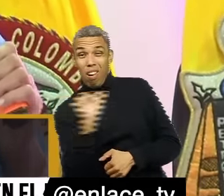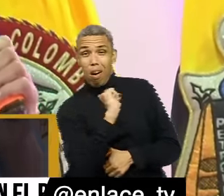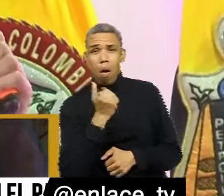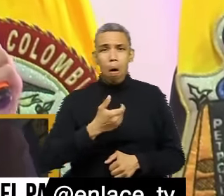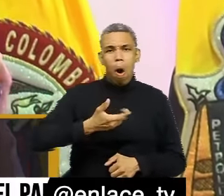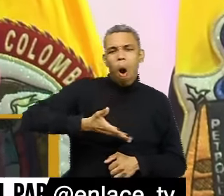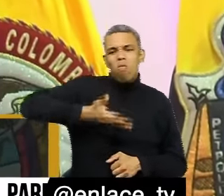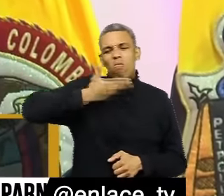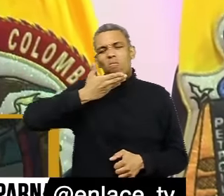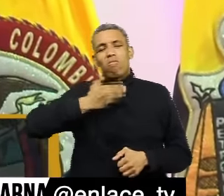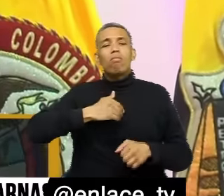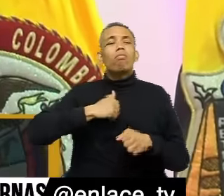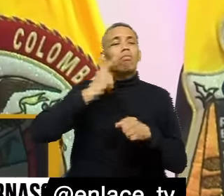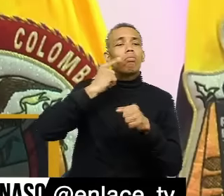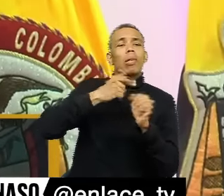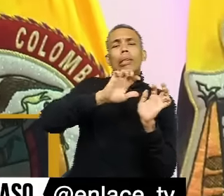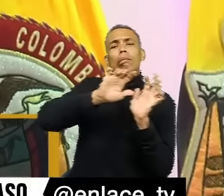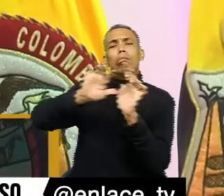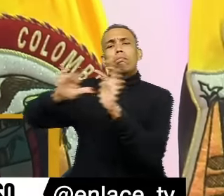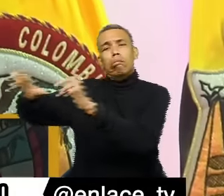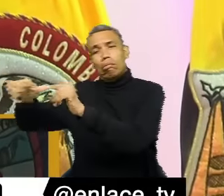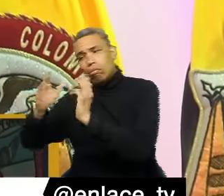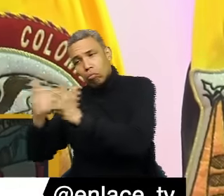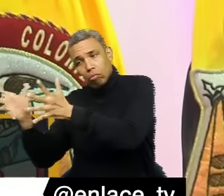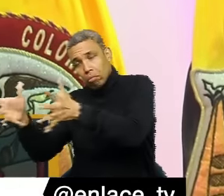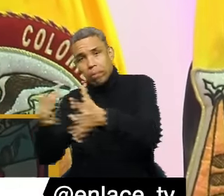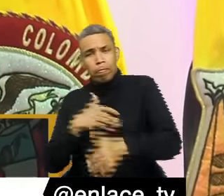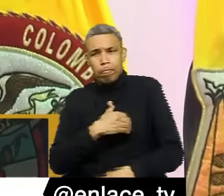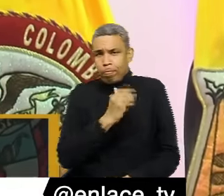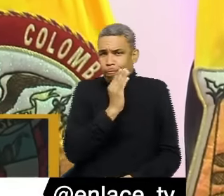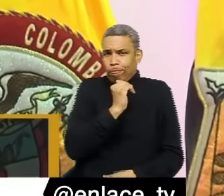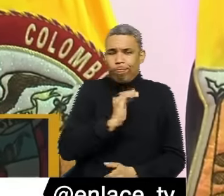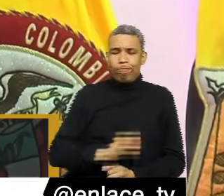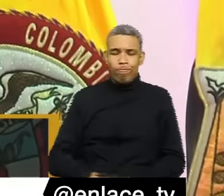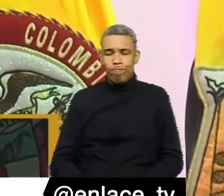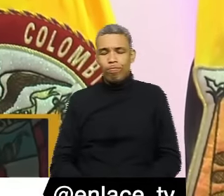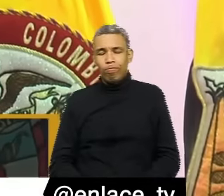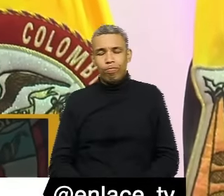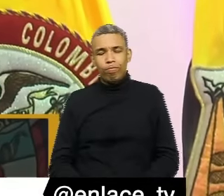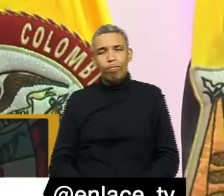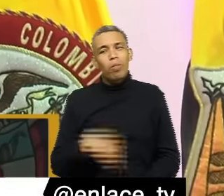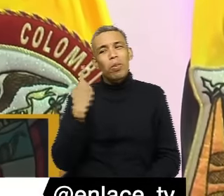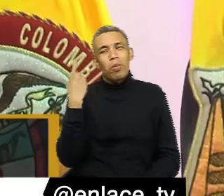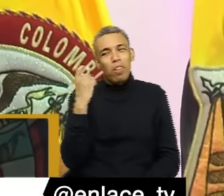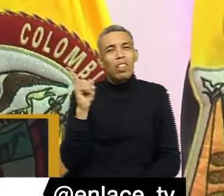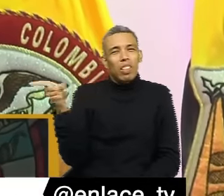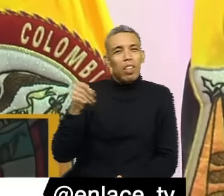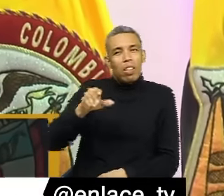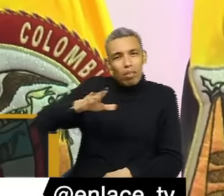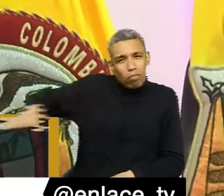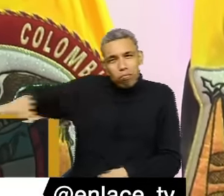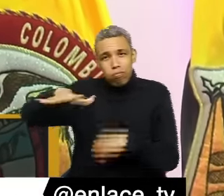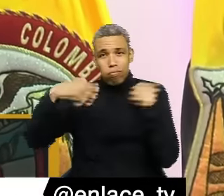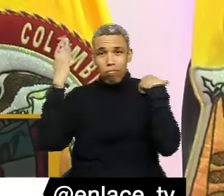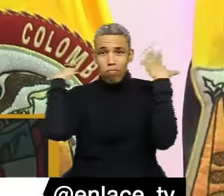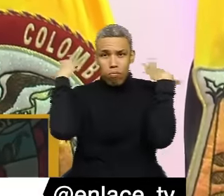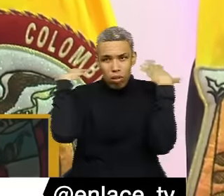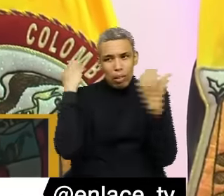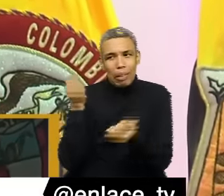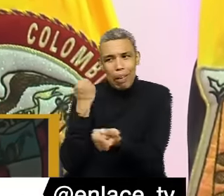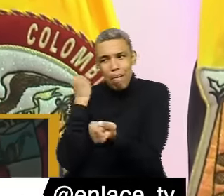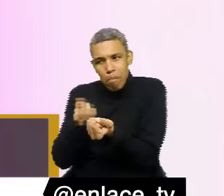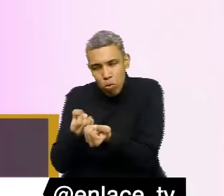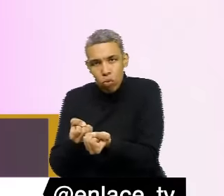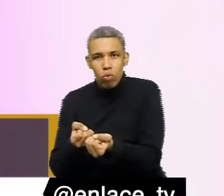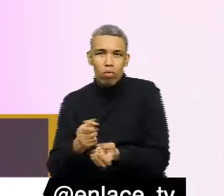yo los mando a la zona rural, porque es ahí donde uno construye la razón de ser de un